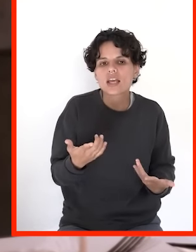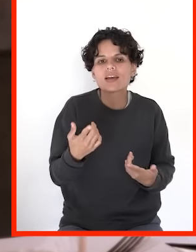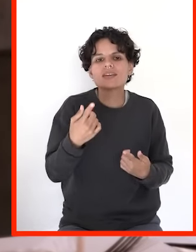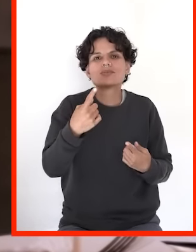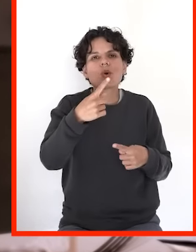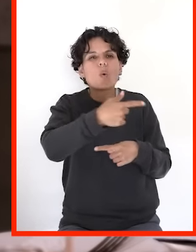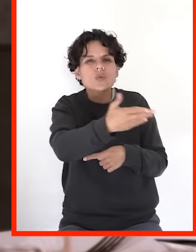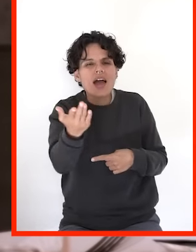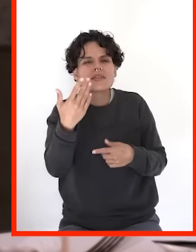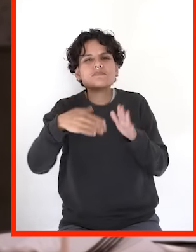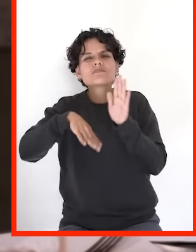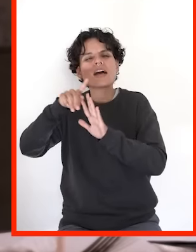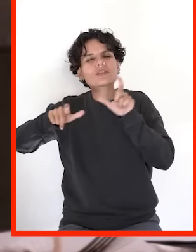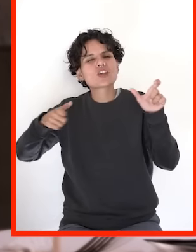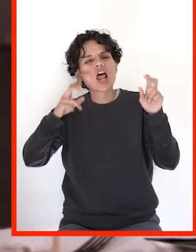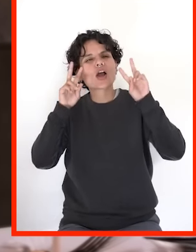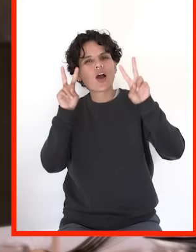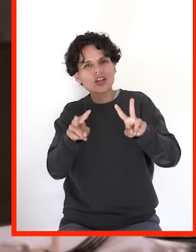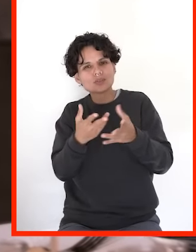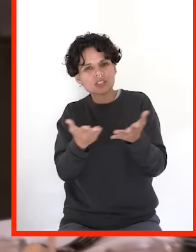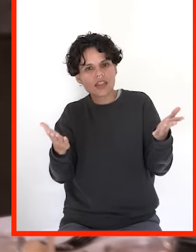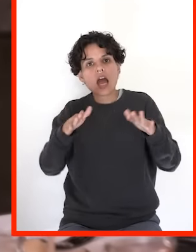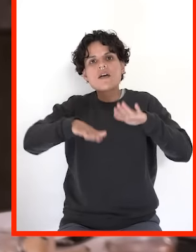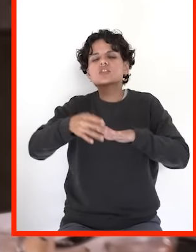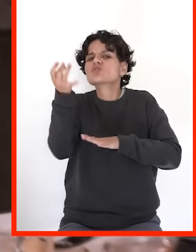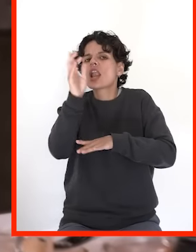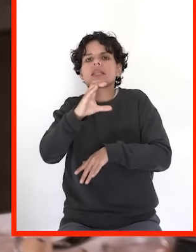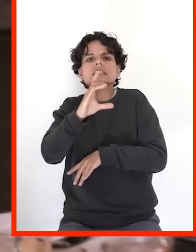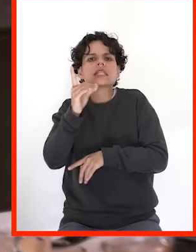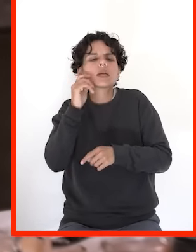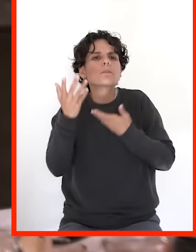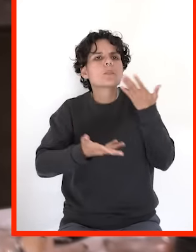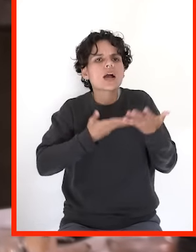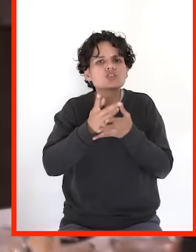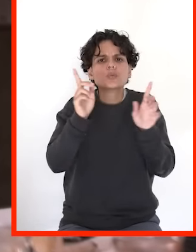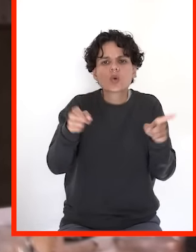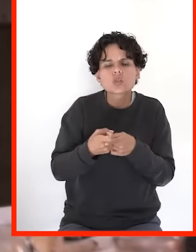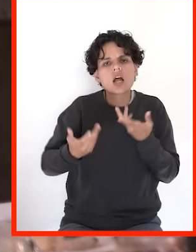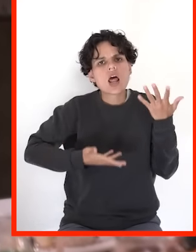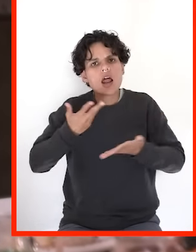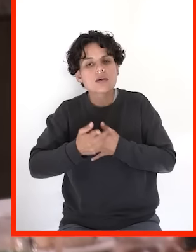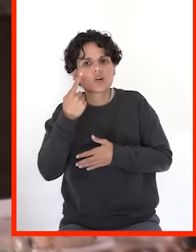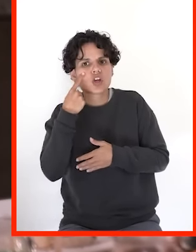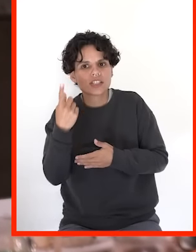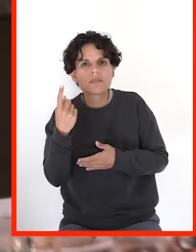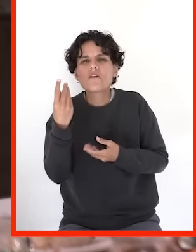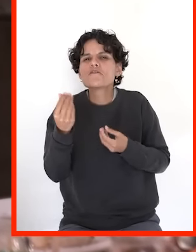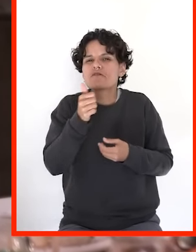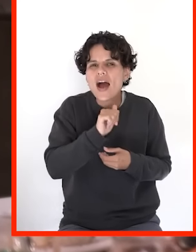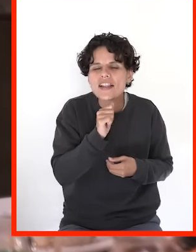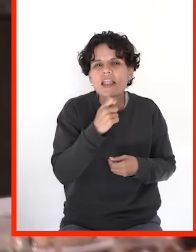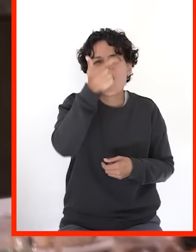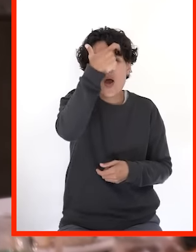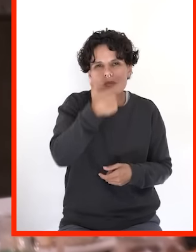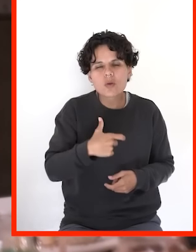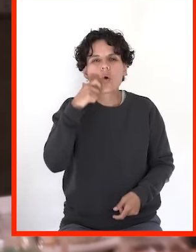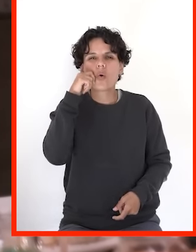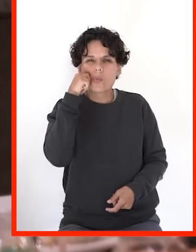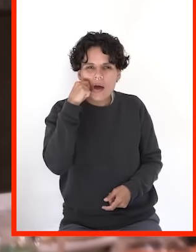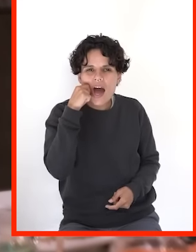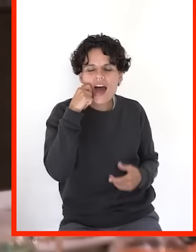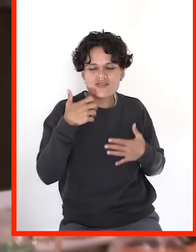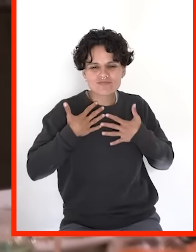más también. A veces conoce solo la obra, pero es importante cada vez más conocer a las personas, al ser humano, a